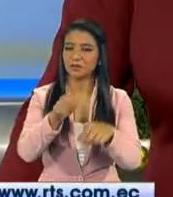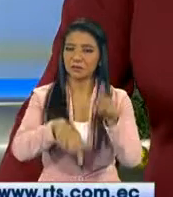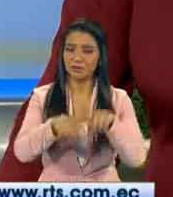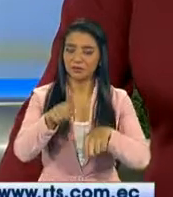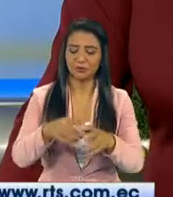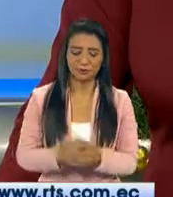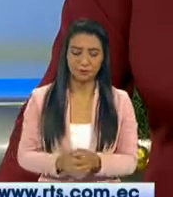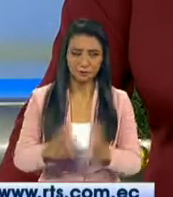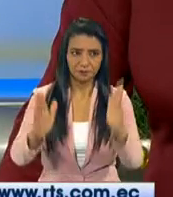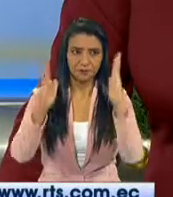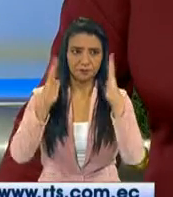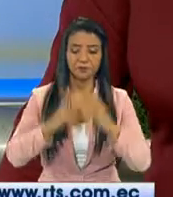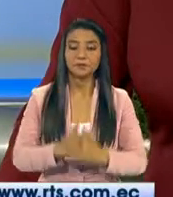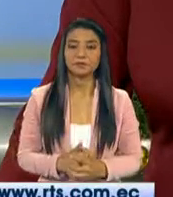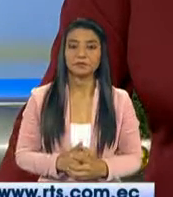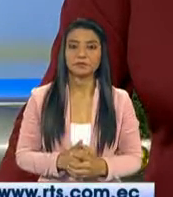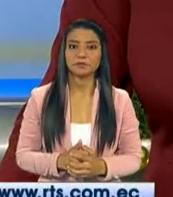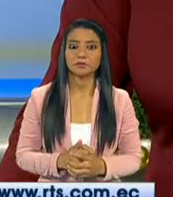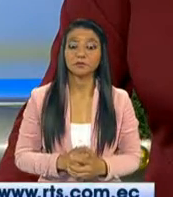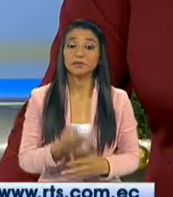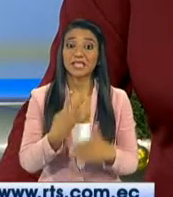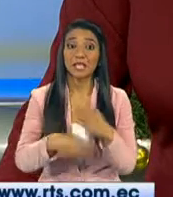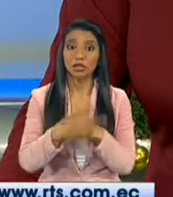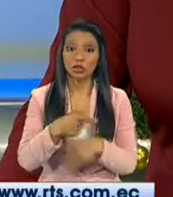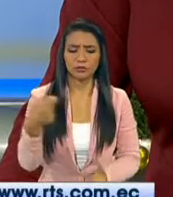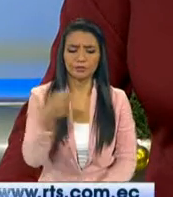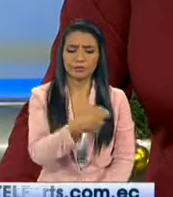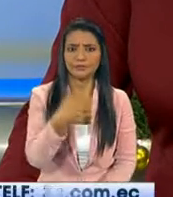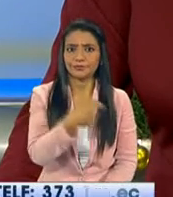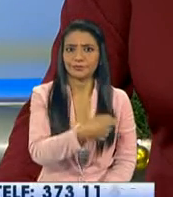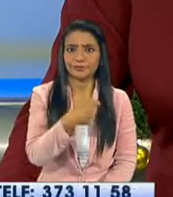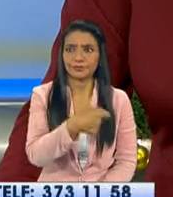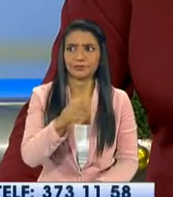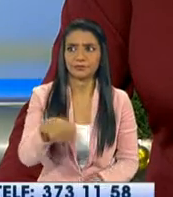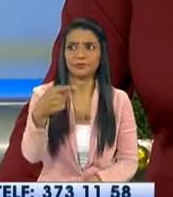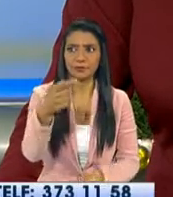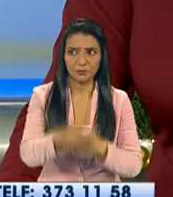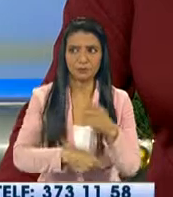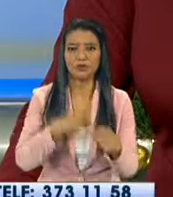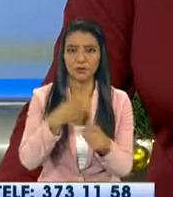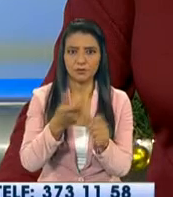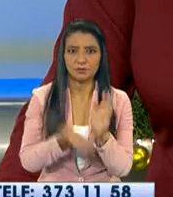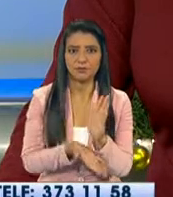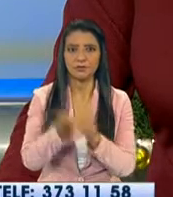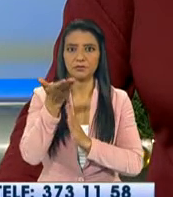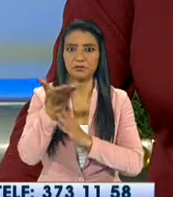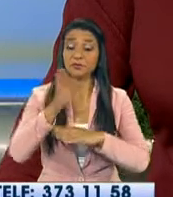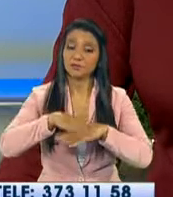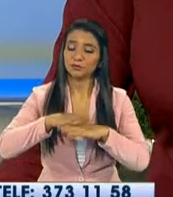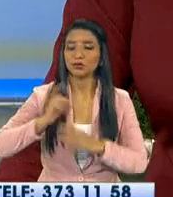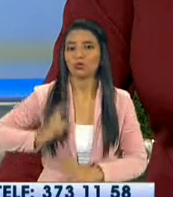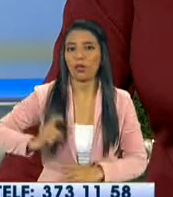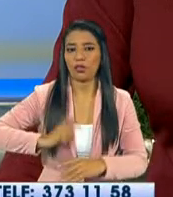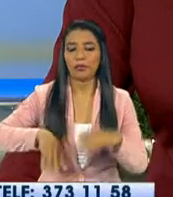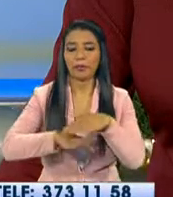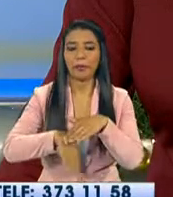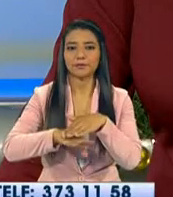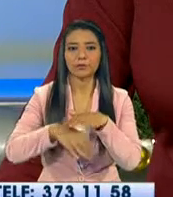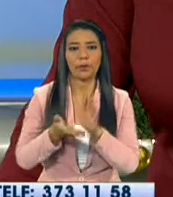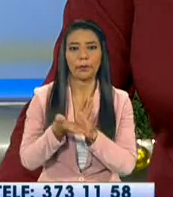Mañana, atención, las pensiones alimenticias se incrementarán en el próximo año a consecuencia de que el salario básico unificado